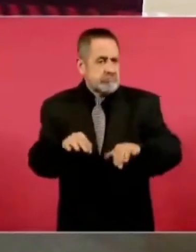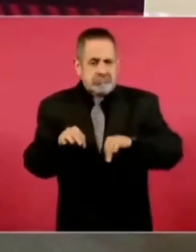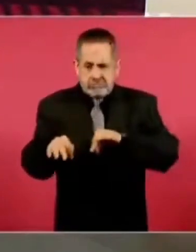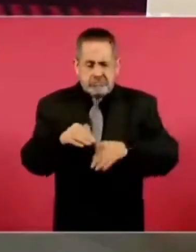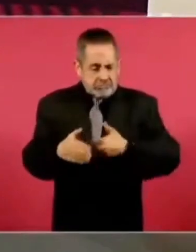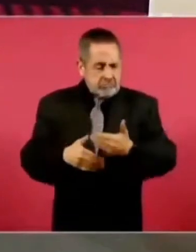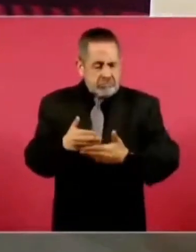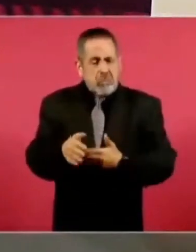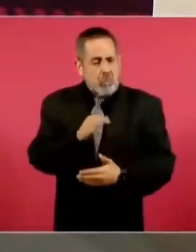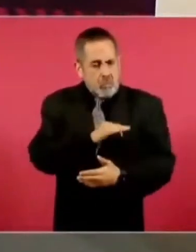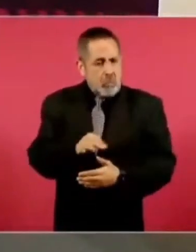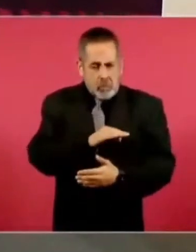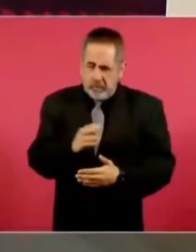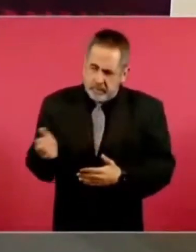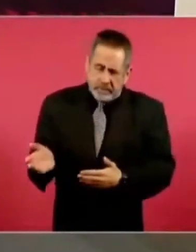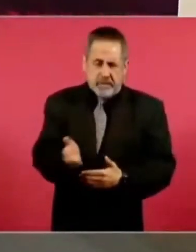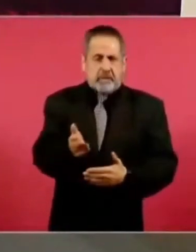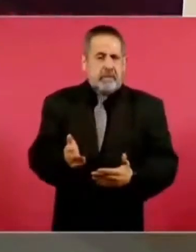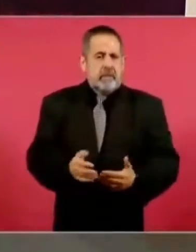hay